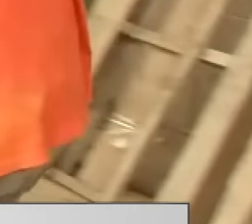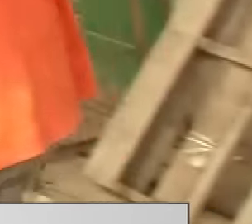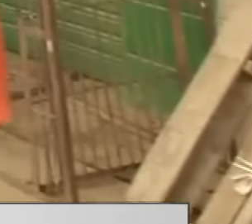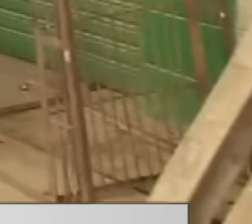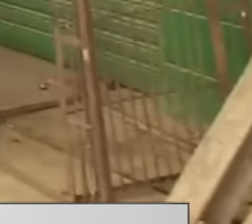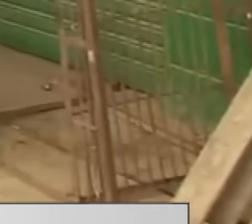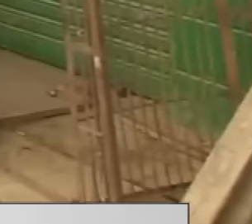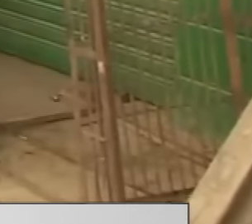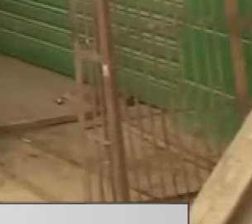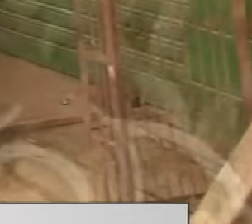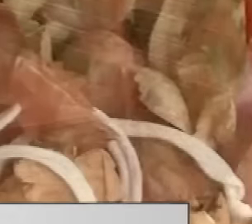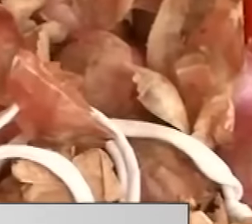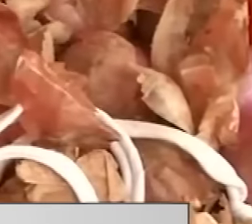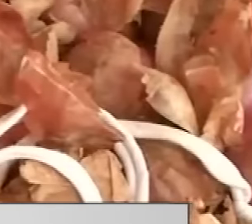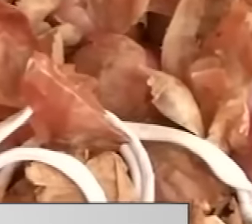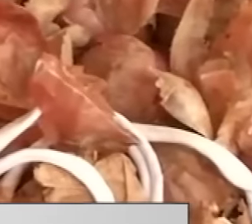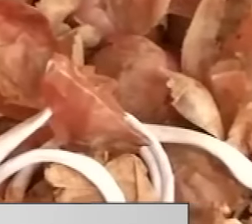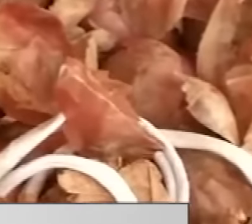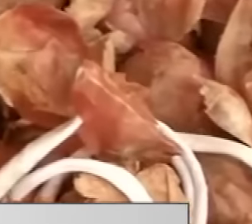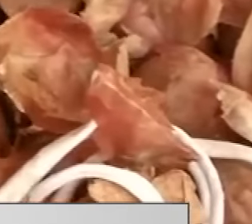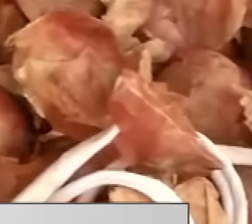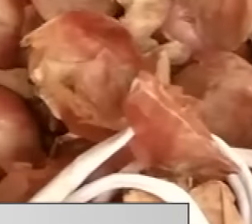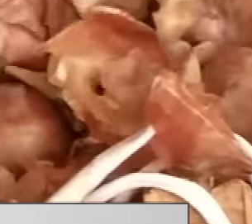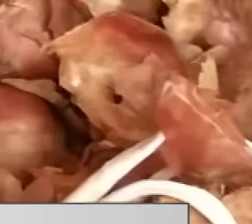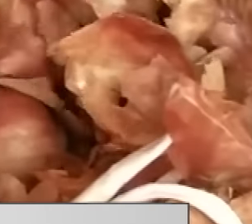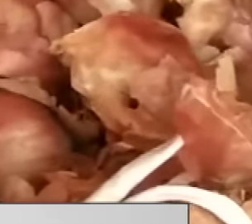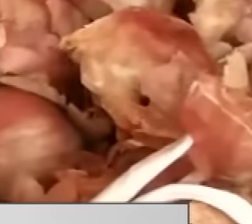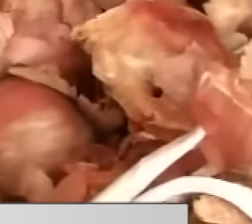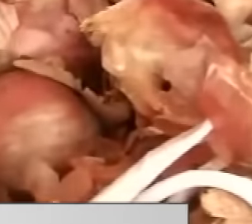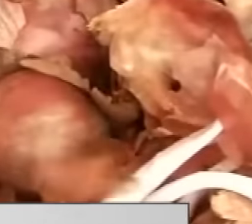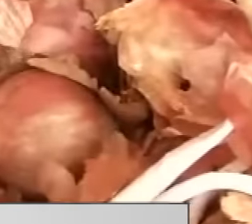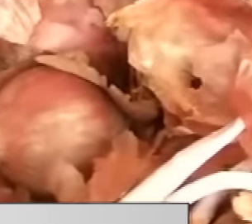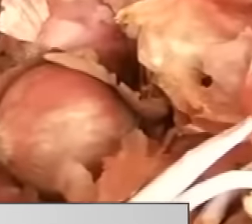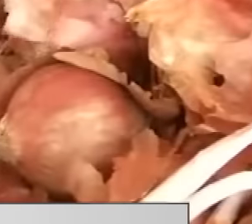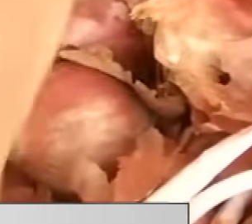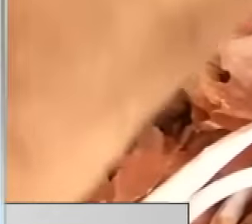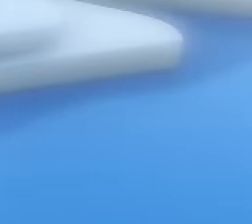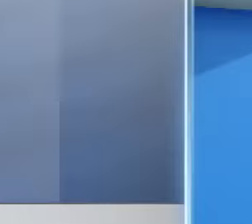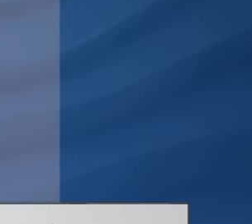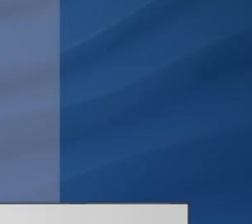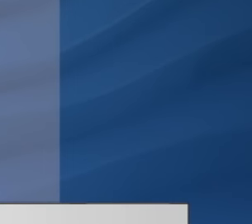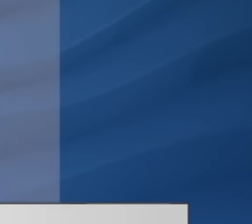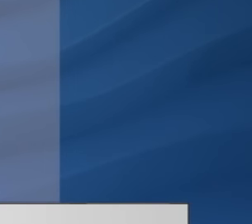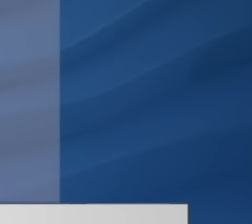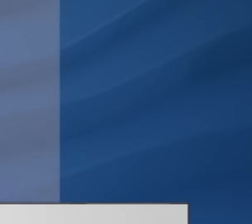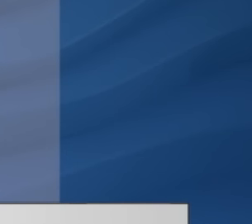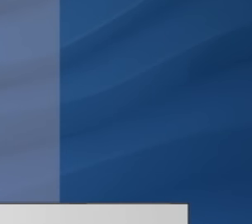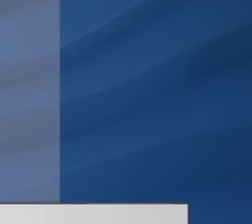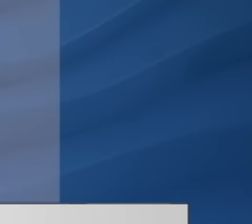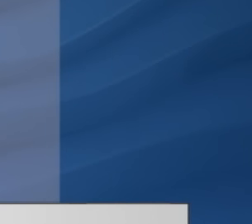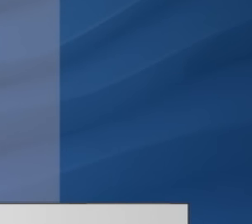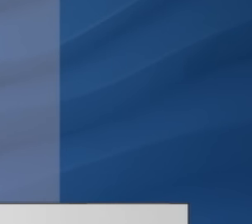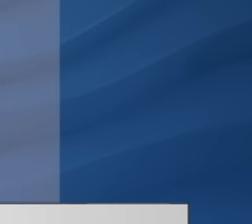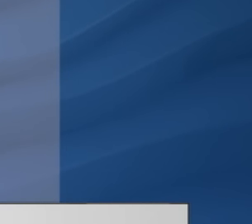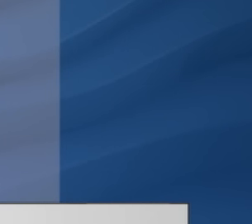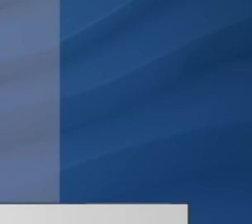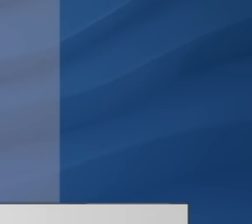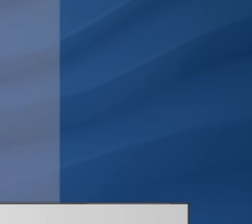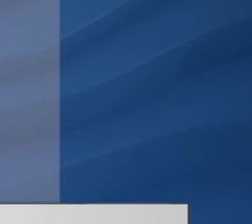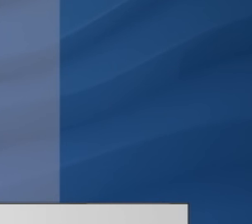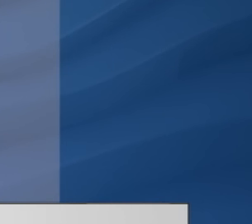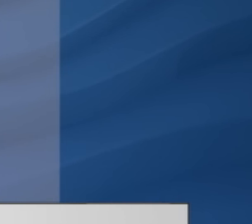ingreso de alimentos... ...se presenta en la gran central de abastos del Caribe... ...Gran Abastos... ...un comerciante fue asesinado en el sector